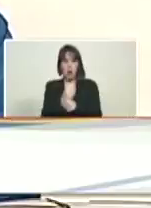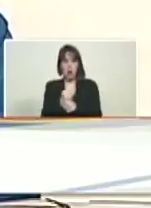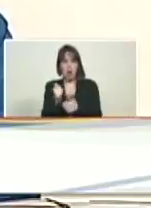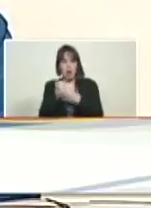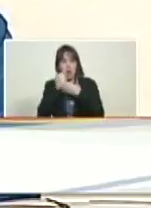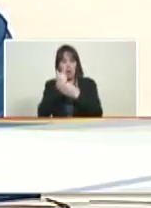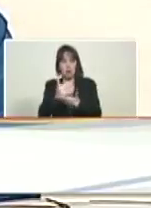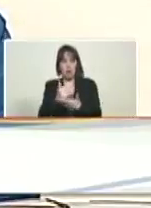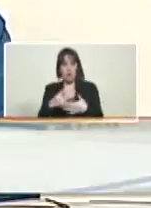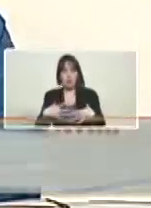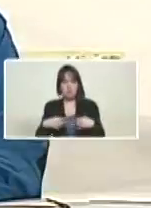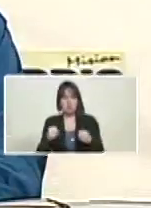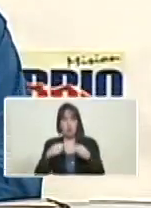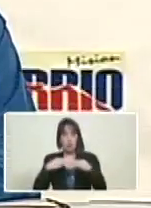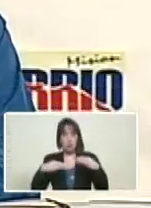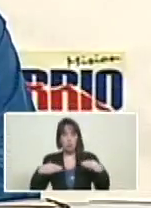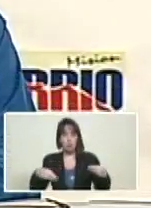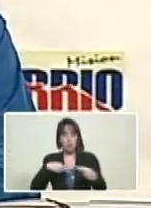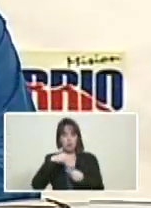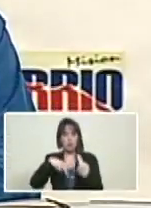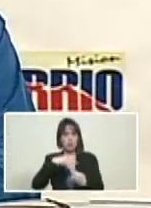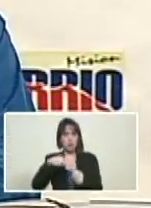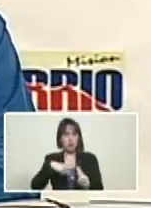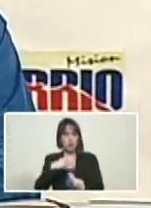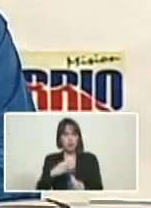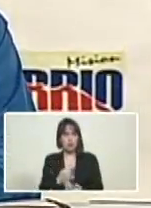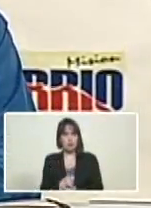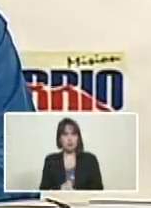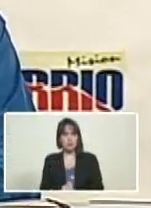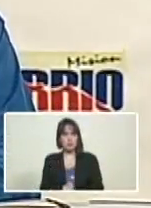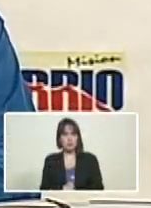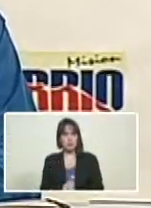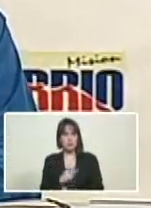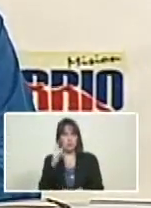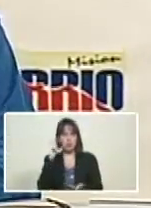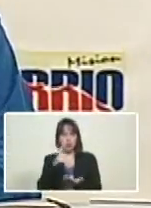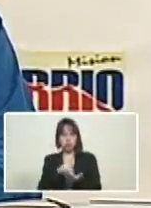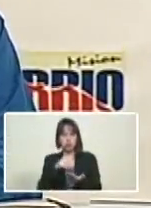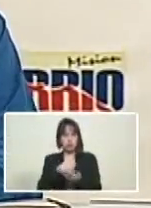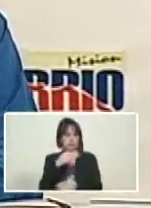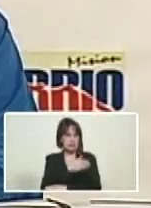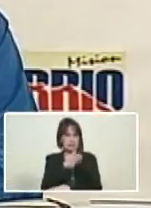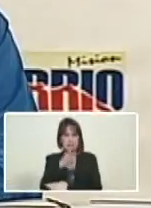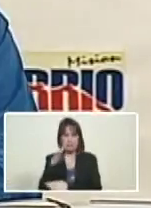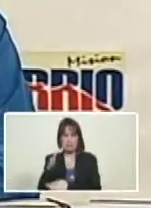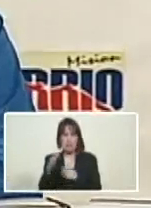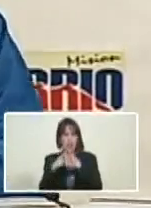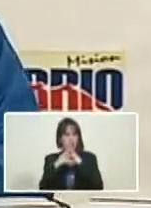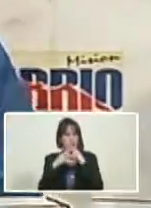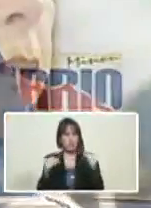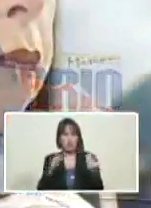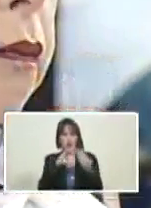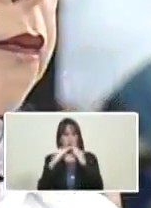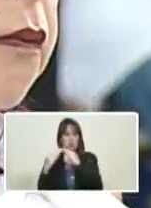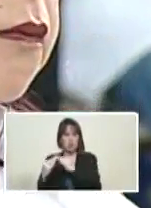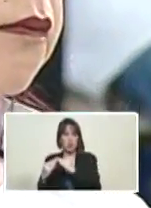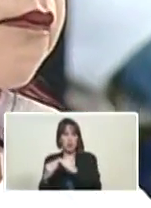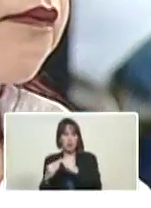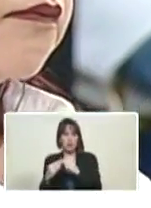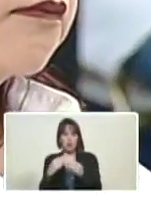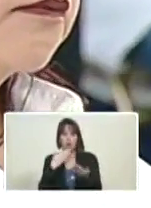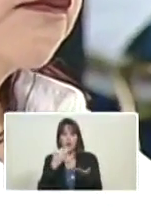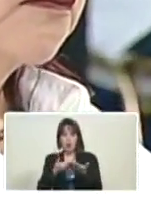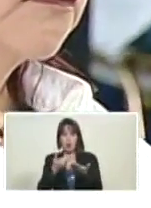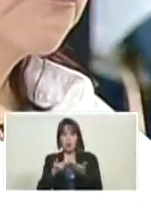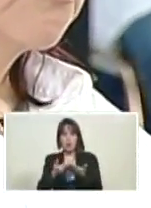salud pública revolucionaria lleguemos a todas las comunidades. Yo les voy a pedir algo muy